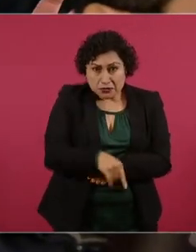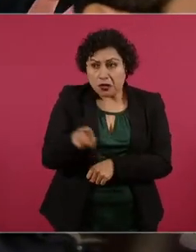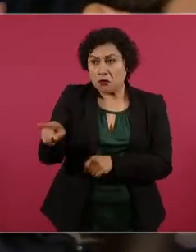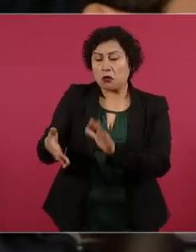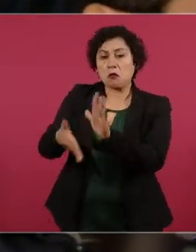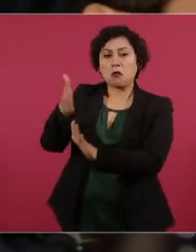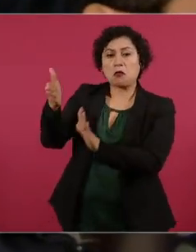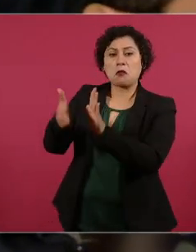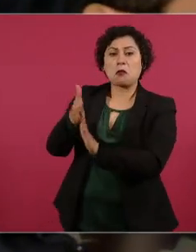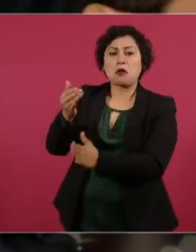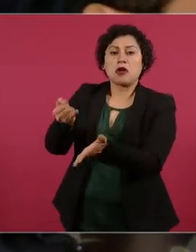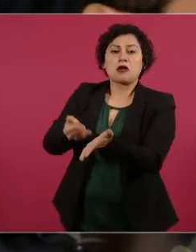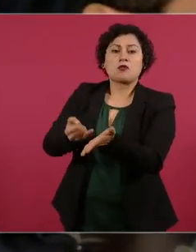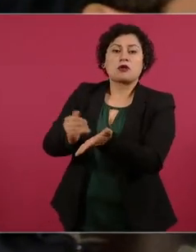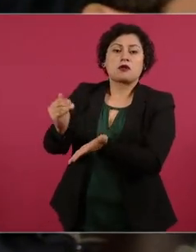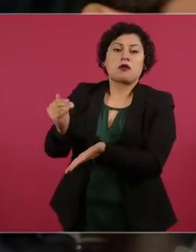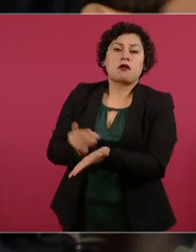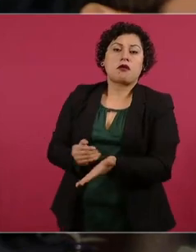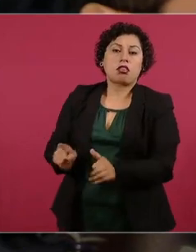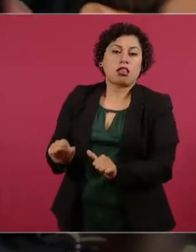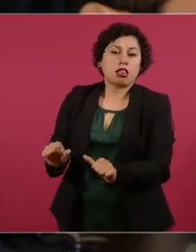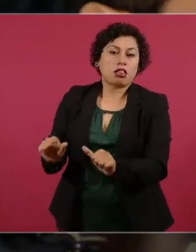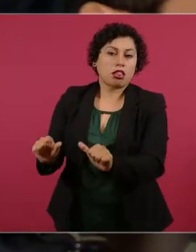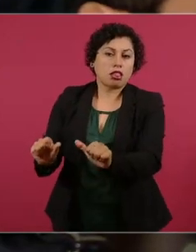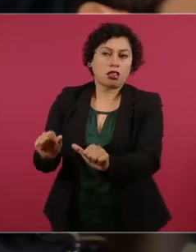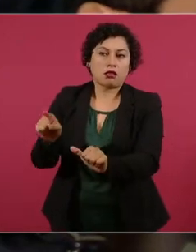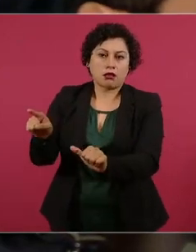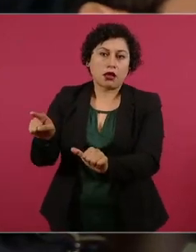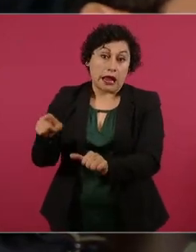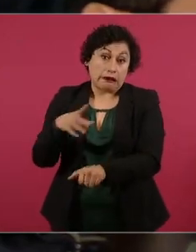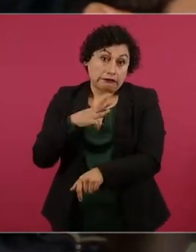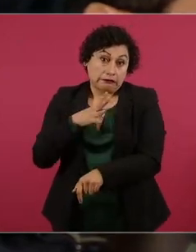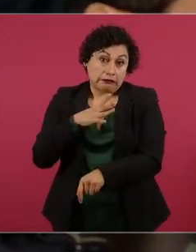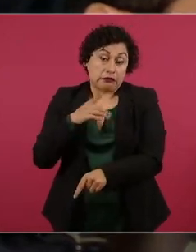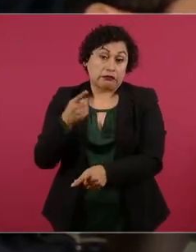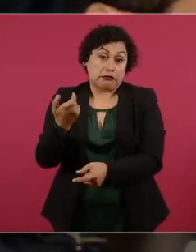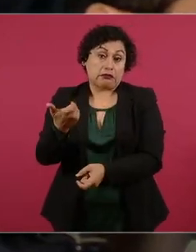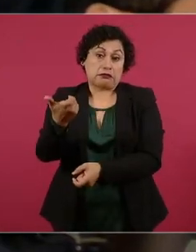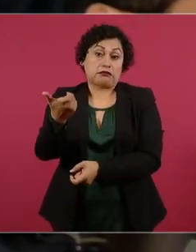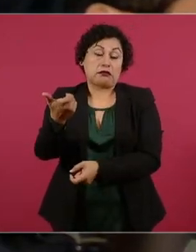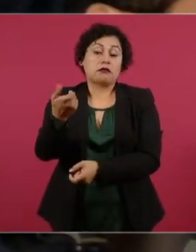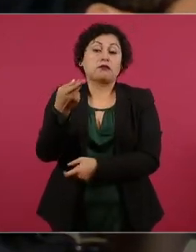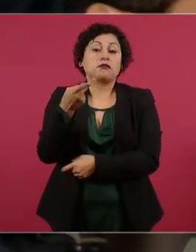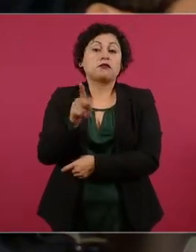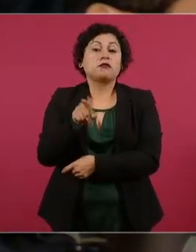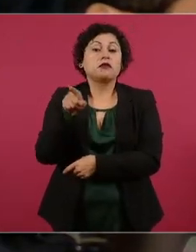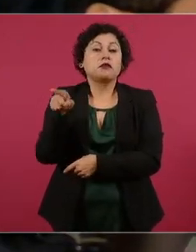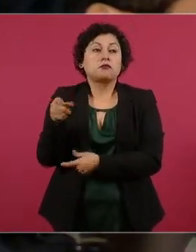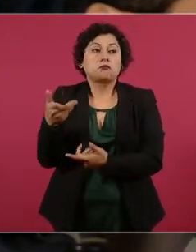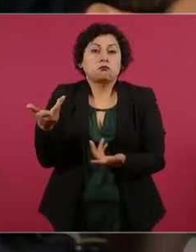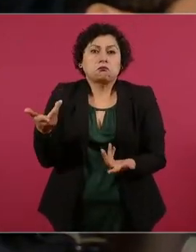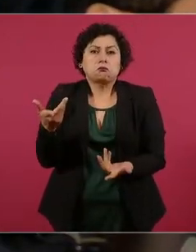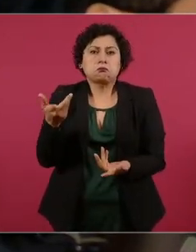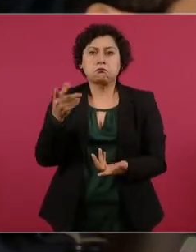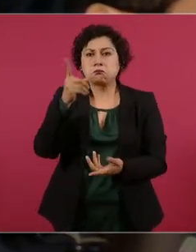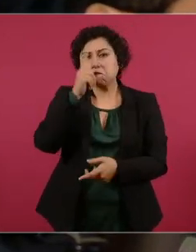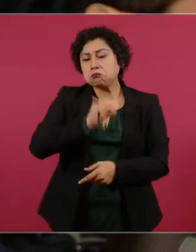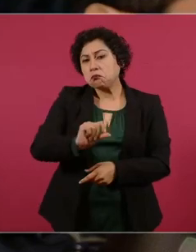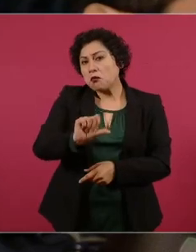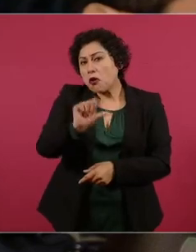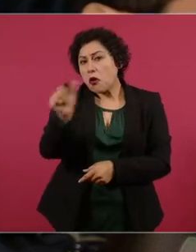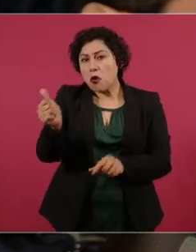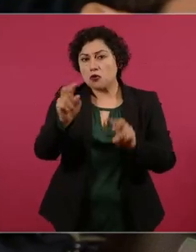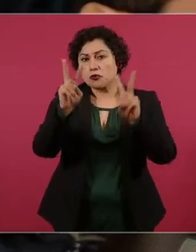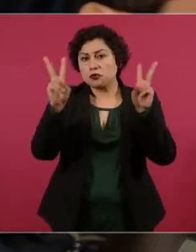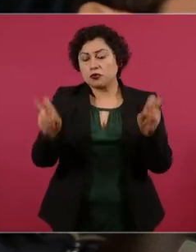se tomaron los recursos y no se devolvieron por falta de, o por incumplimiento, por decirlo de alguna manera, y